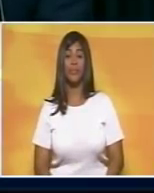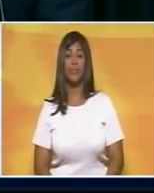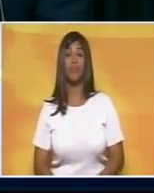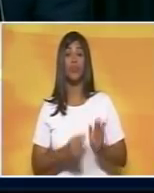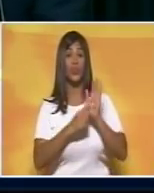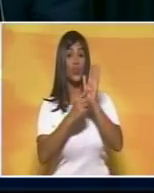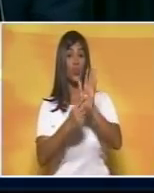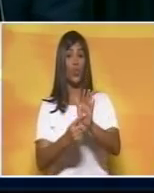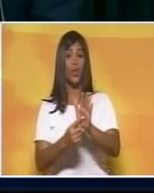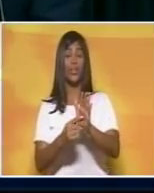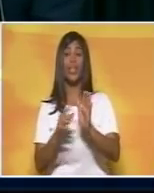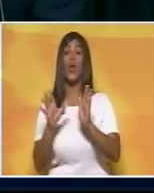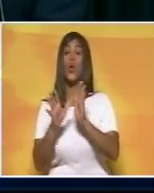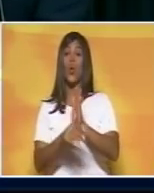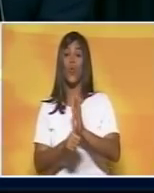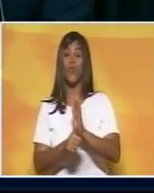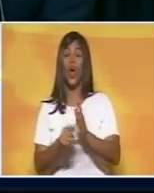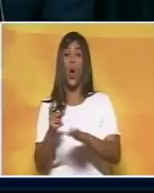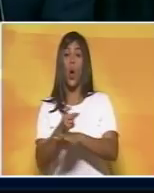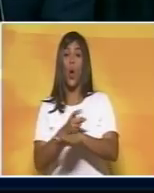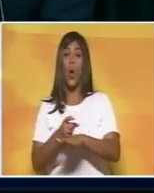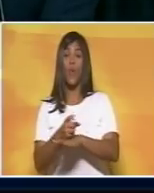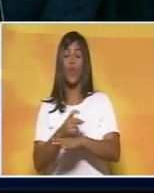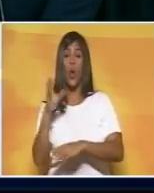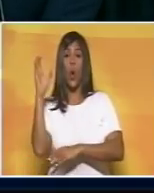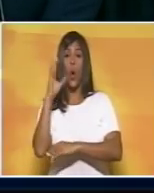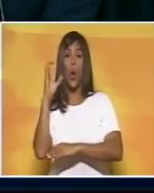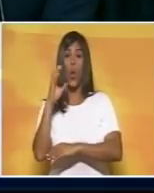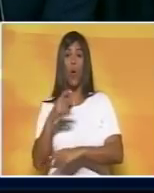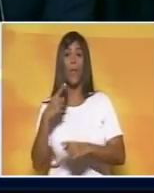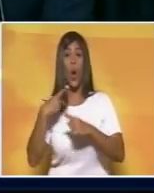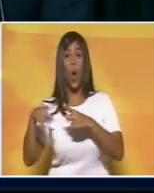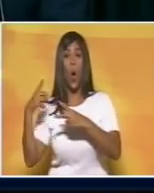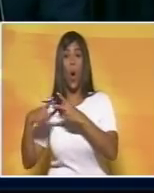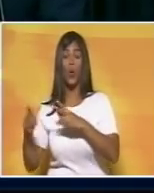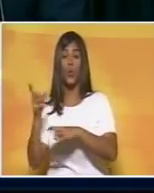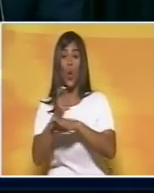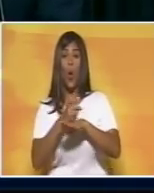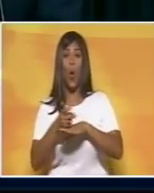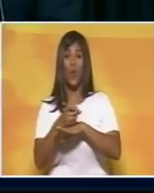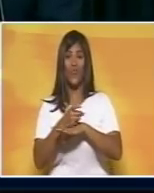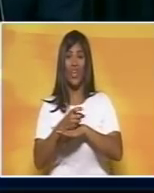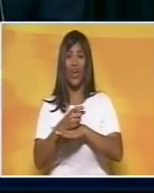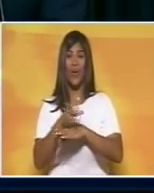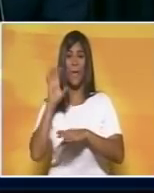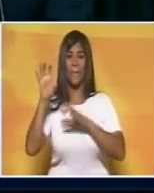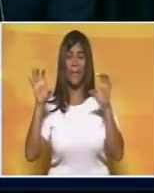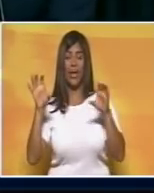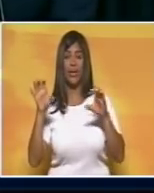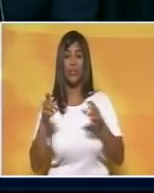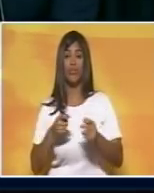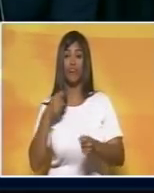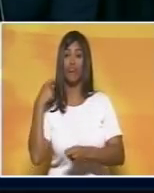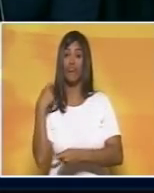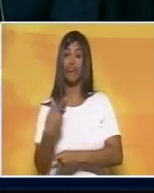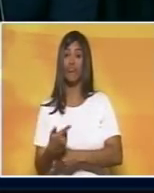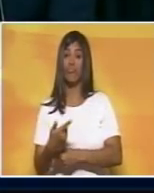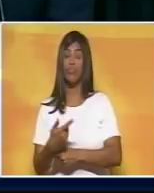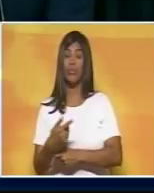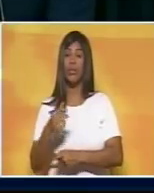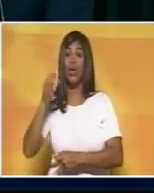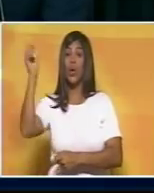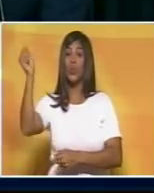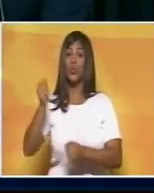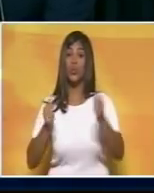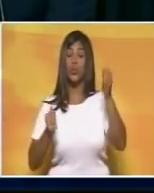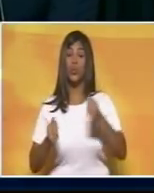señalarlo así, robado también al gobierno de Colombia y a otros gobiernos, se estaba financiando la traída de sicarios